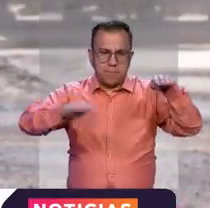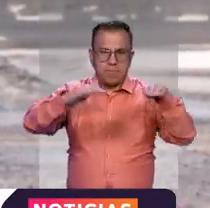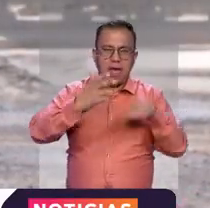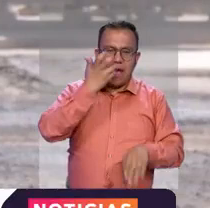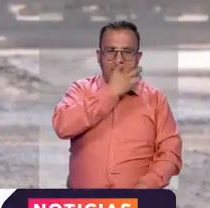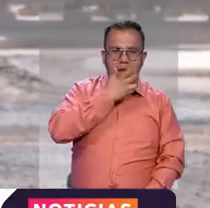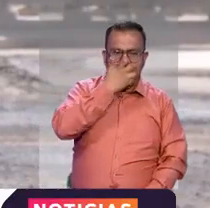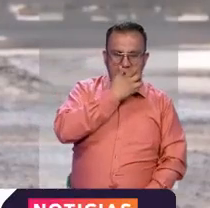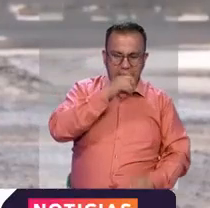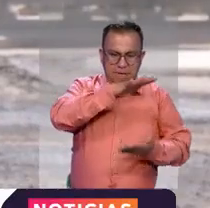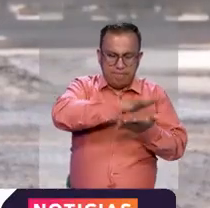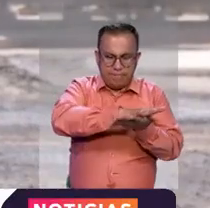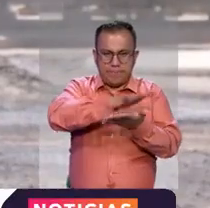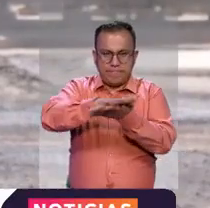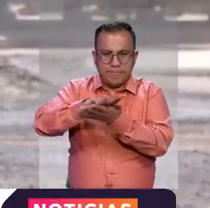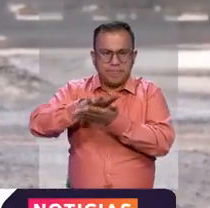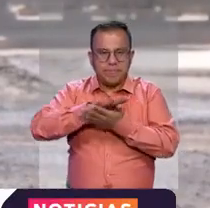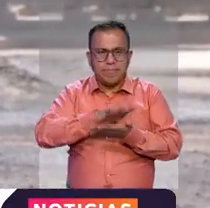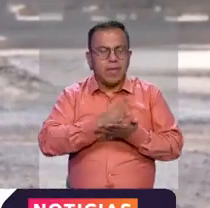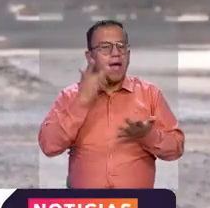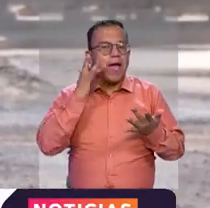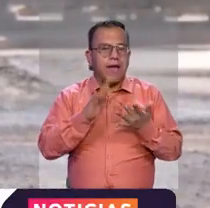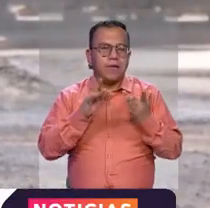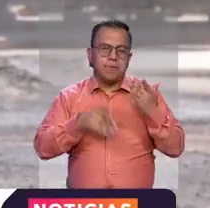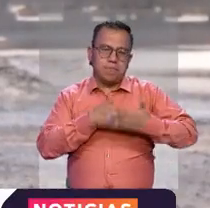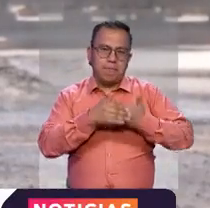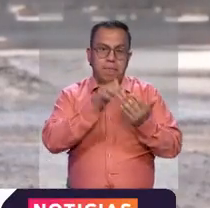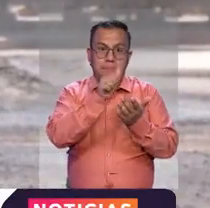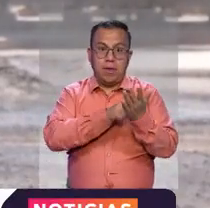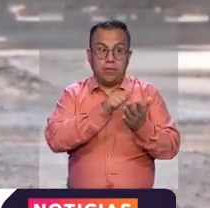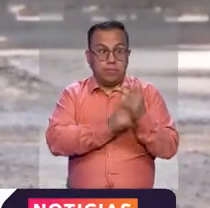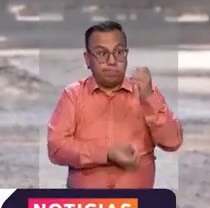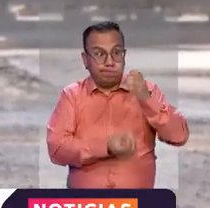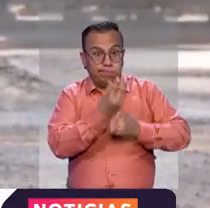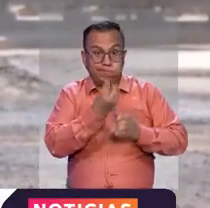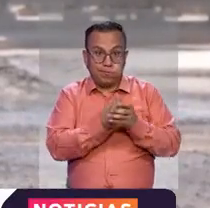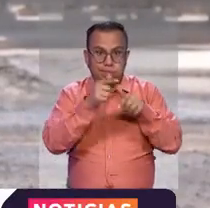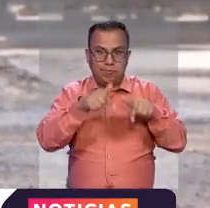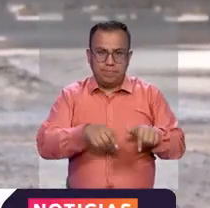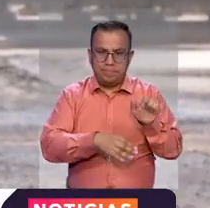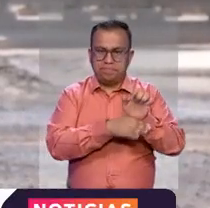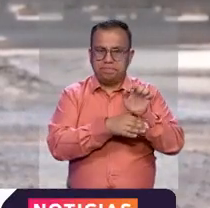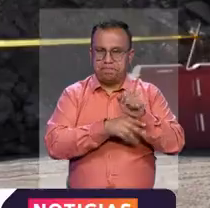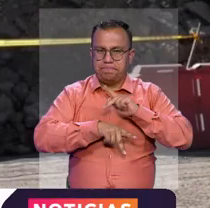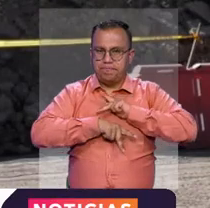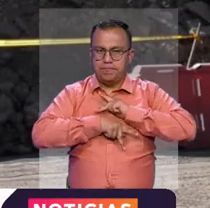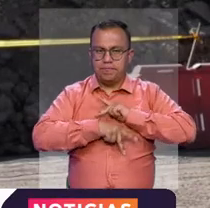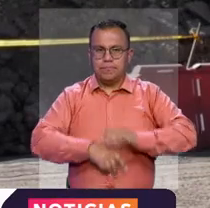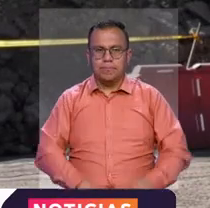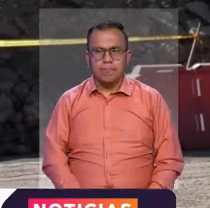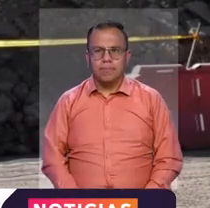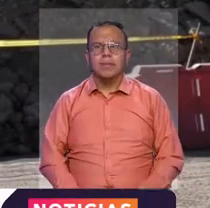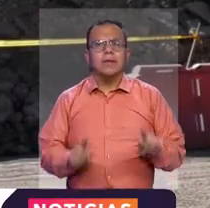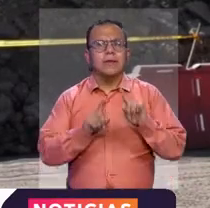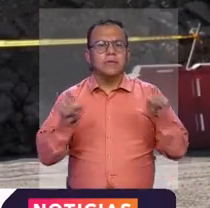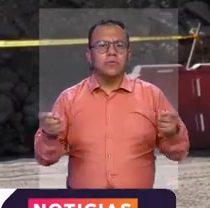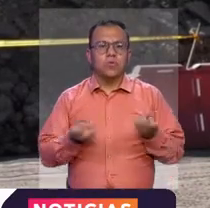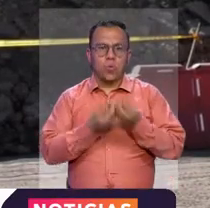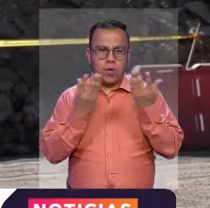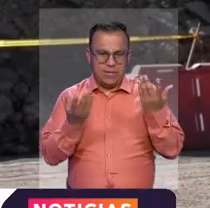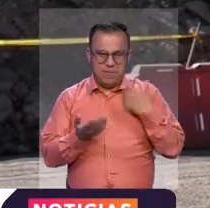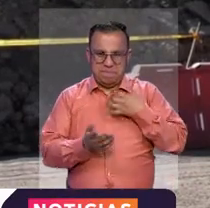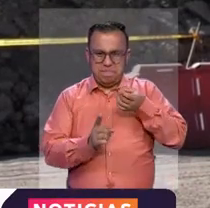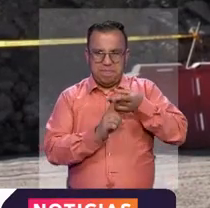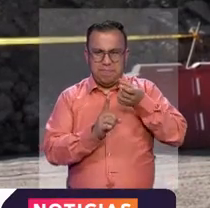caliente y fresado estabilizado que corresponde al material producido por la misma entidad. Una planta de